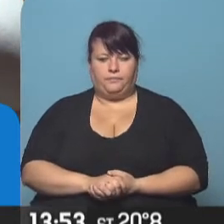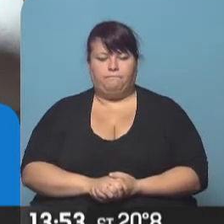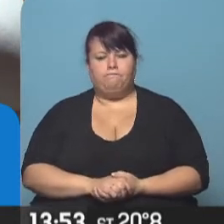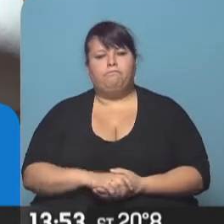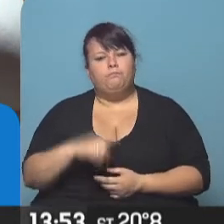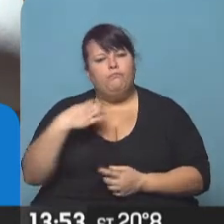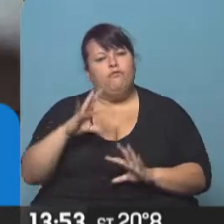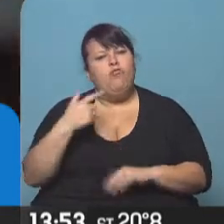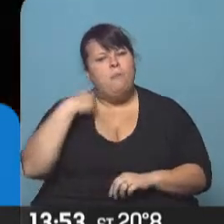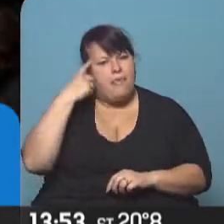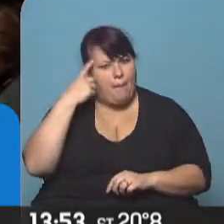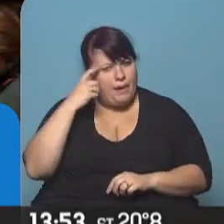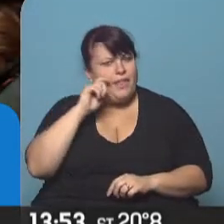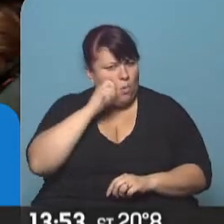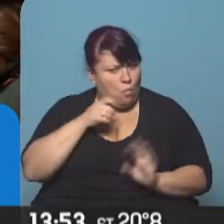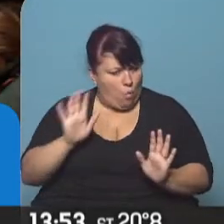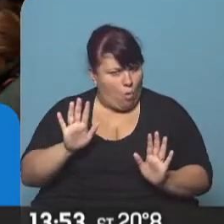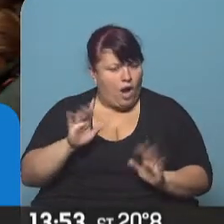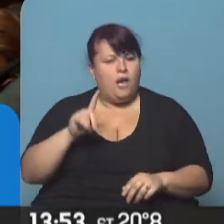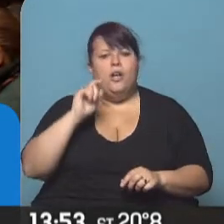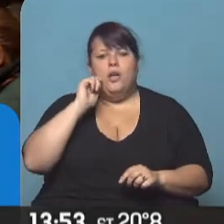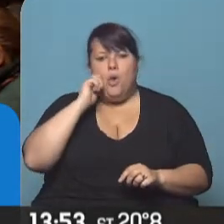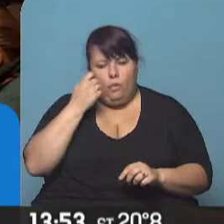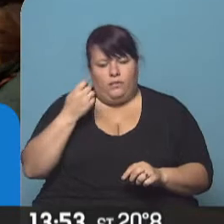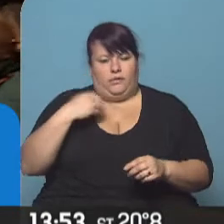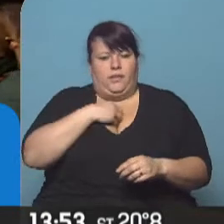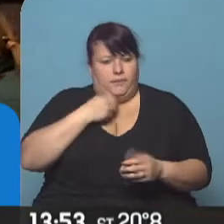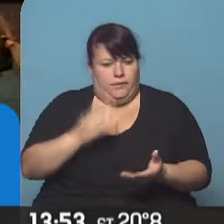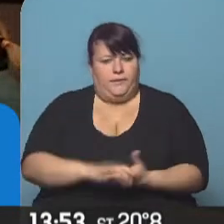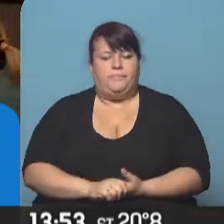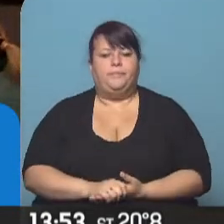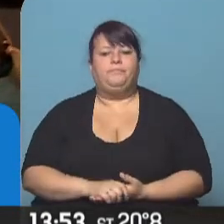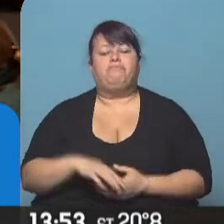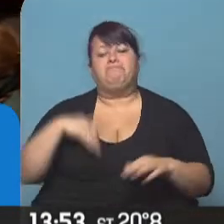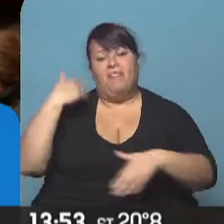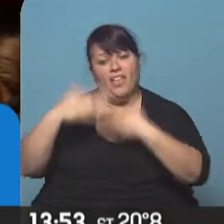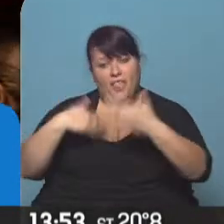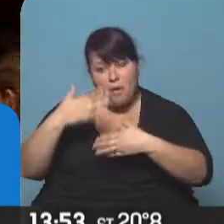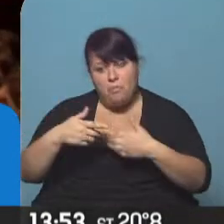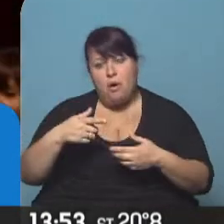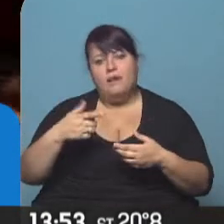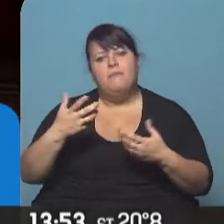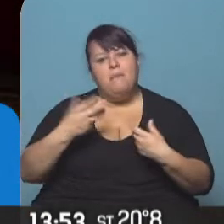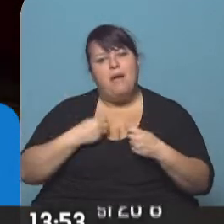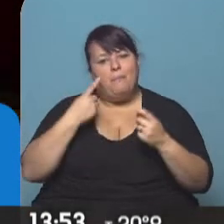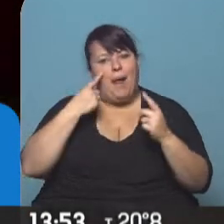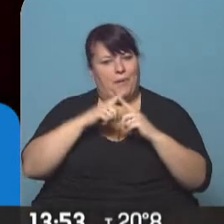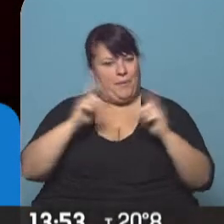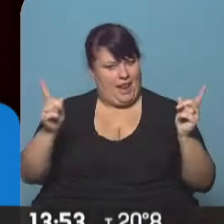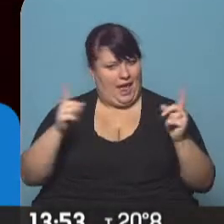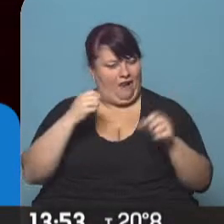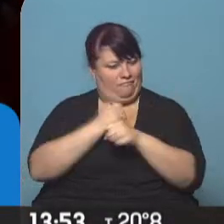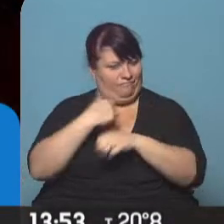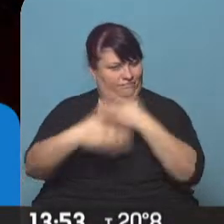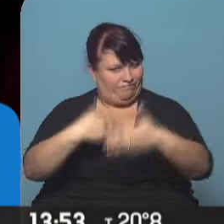Hay un aprendizaje que es muy bueno vivirlo, porque después te ayuda a sostener una